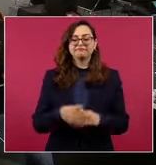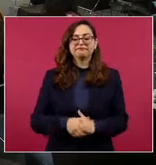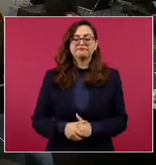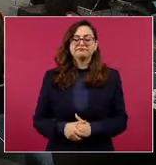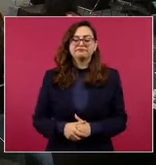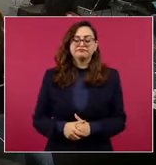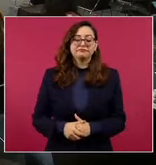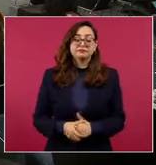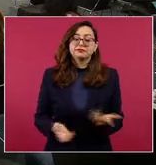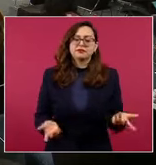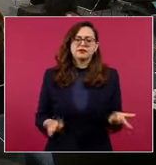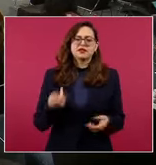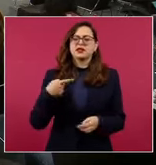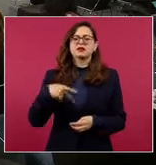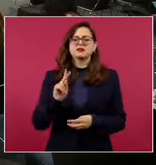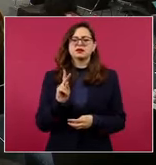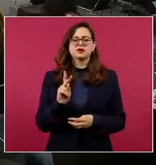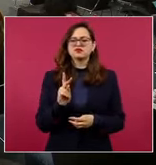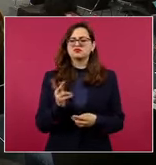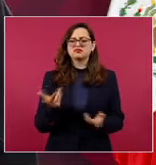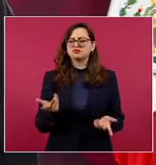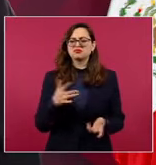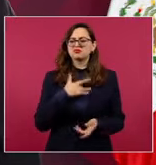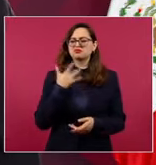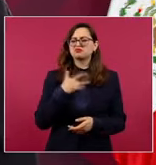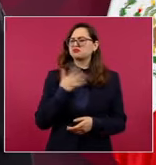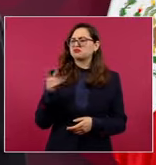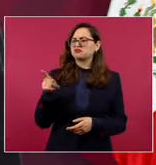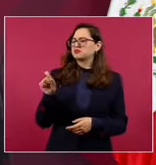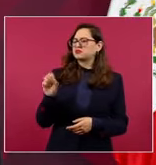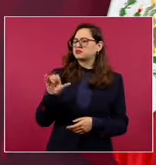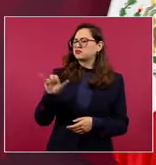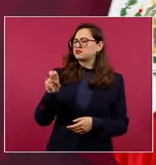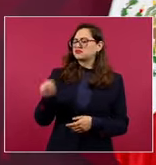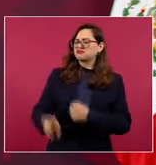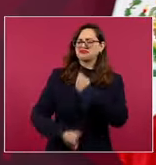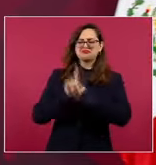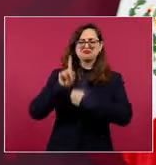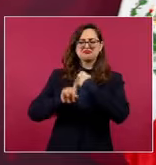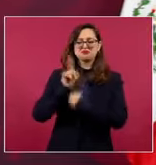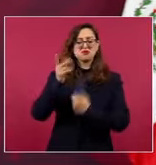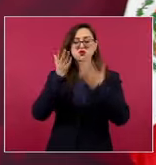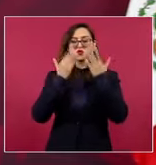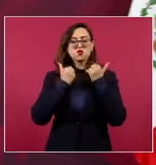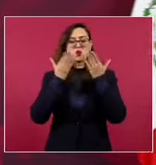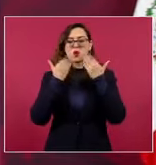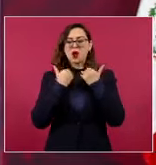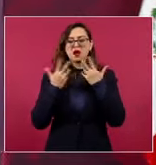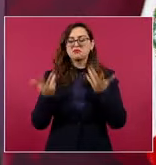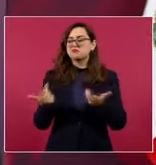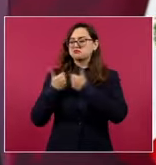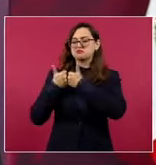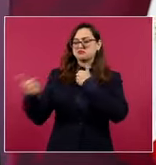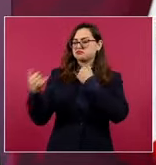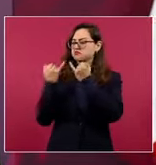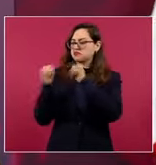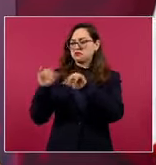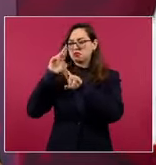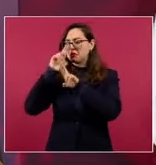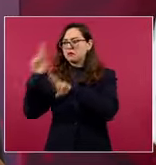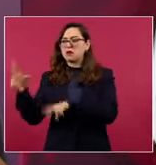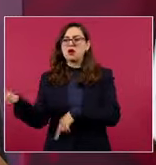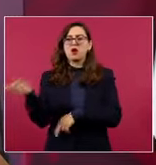con el Poder Judicial, es un poder autónomo, como lo es el legislativo, como lo es